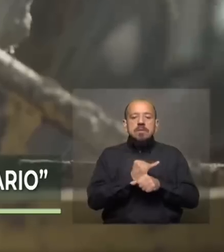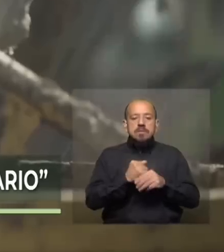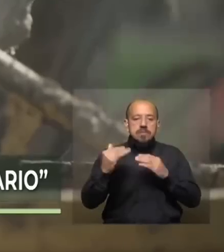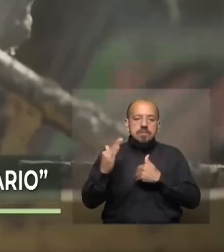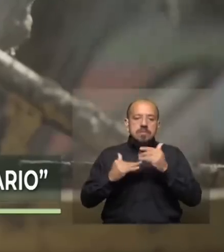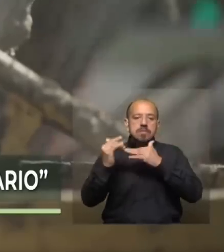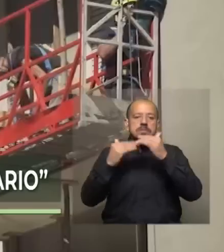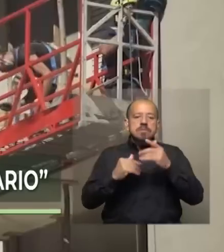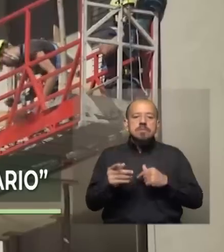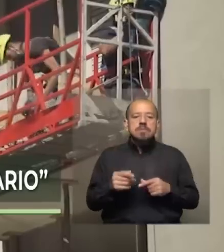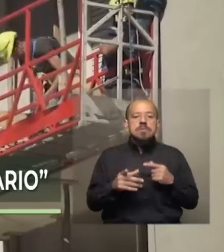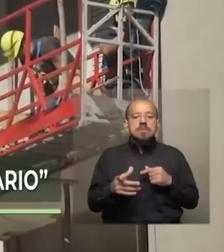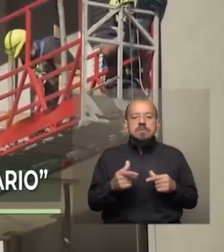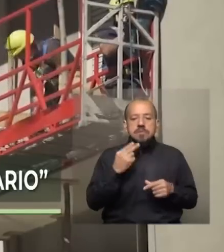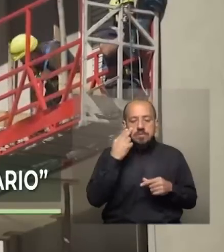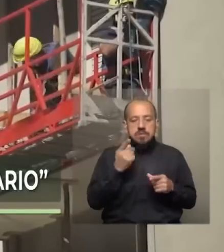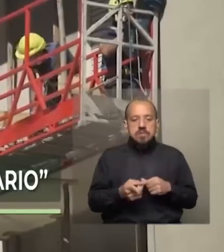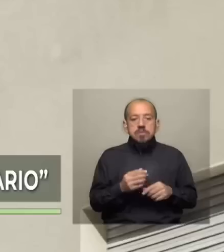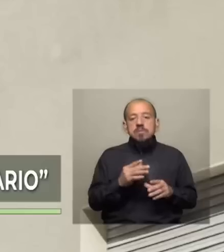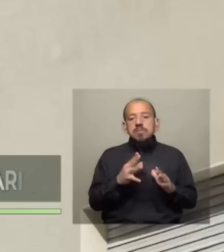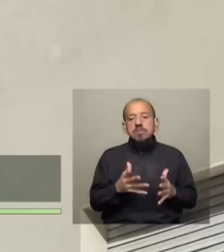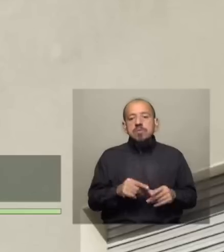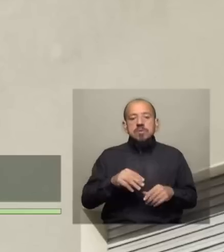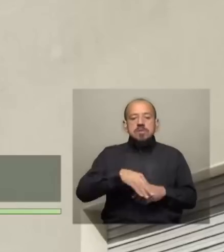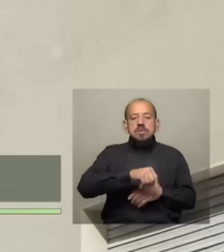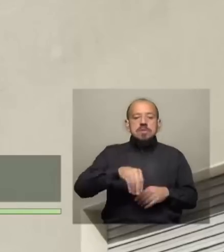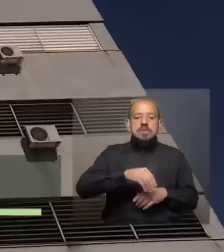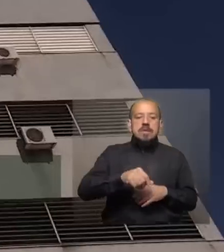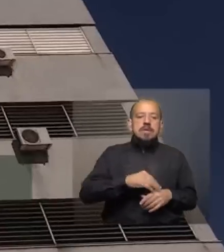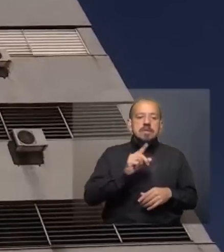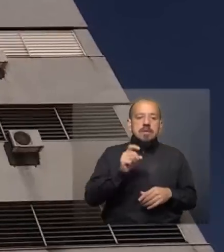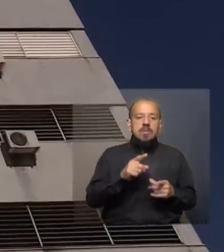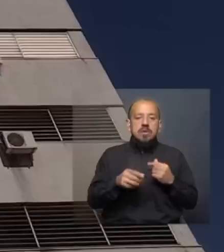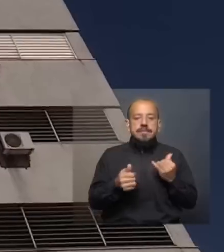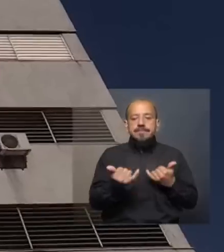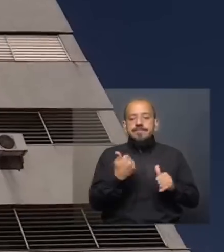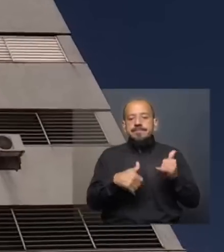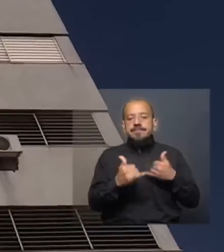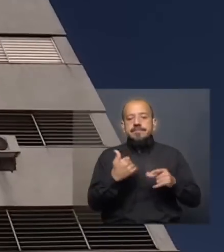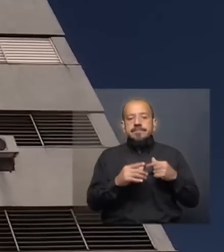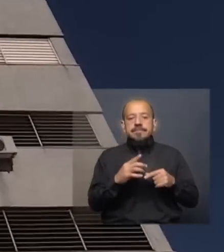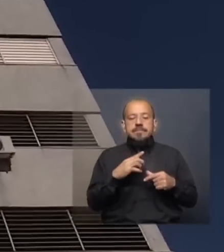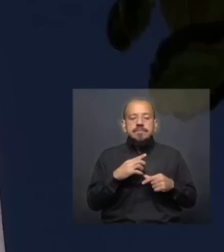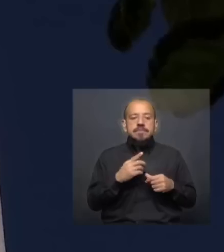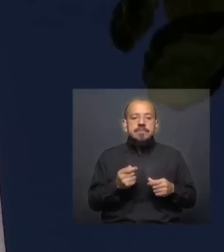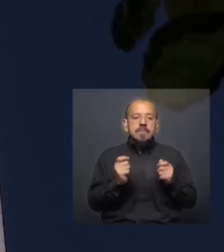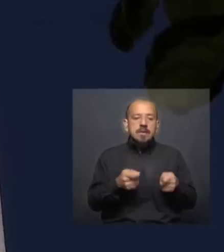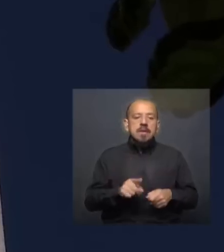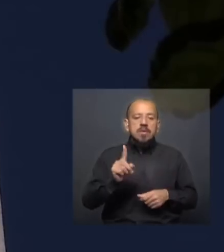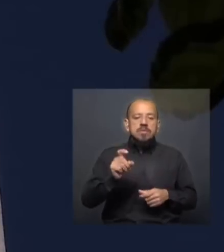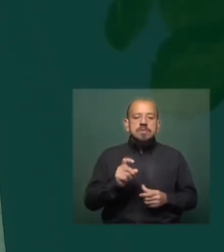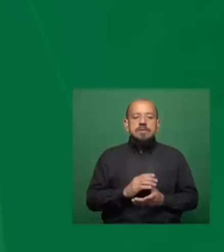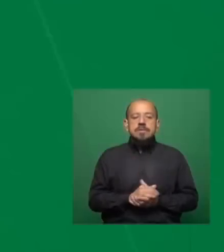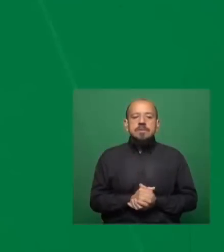construcción que están viendo afectadas sus tareas por la salinidad del agua la información recolectada será entregada a